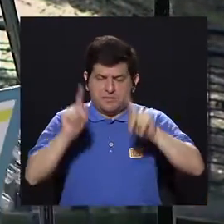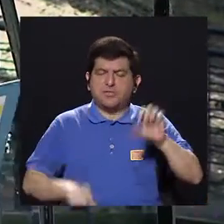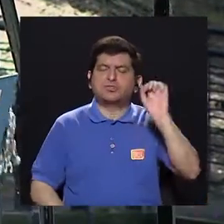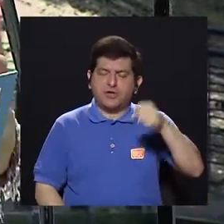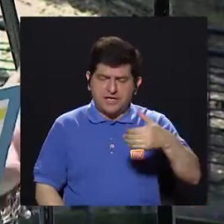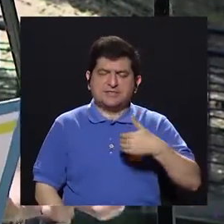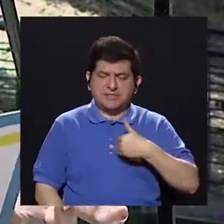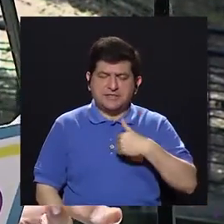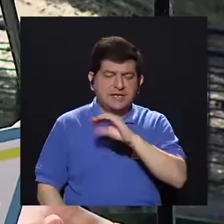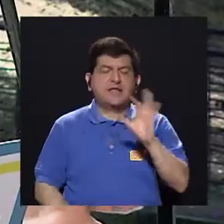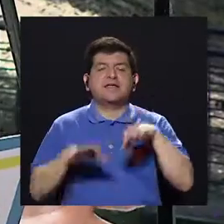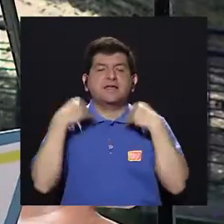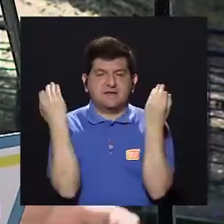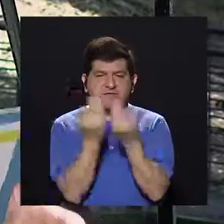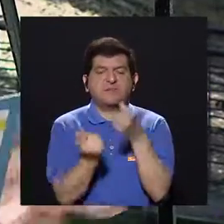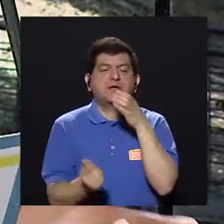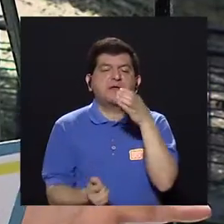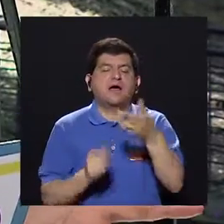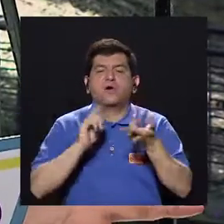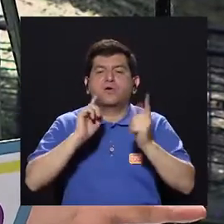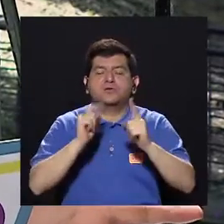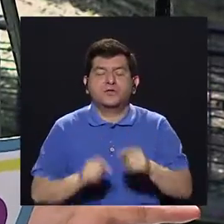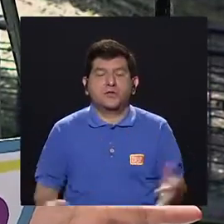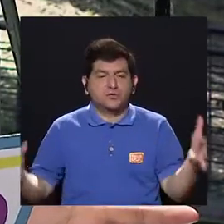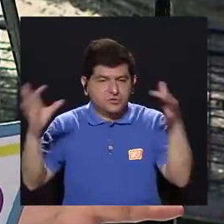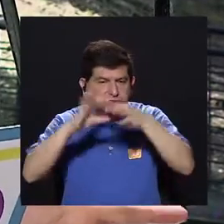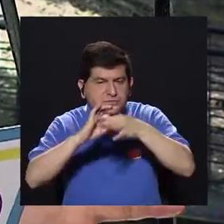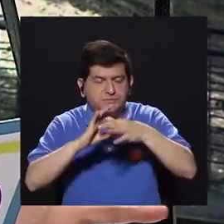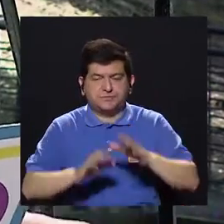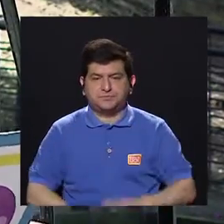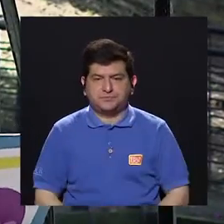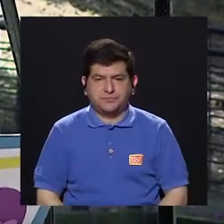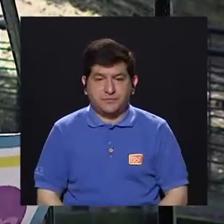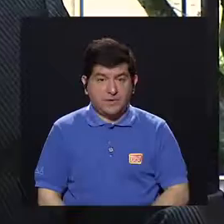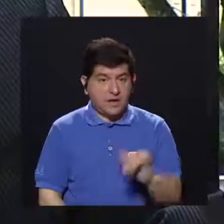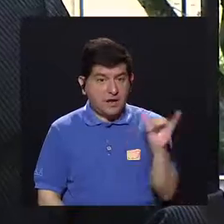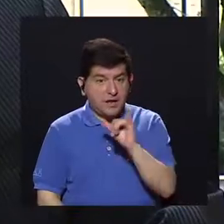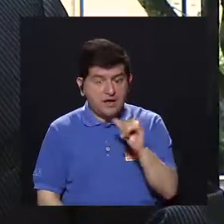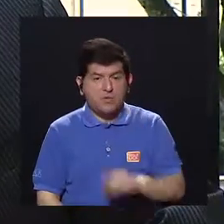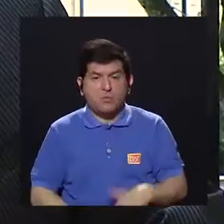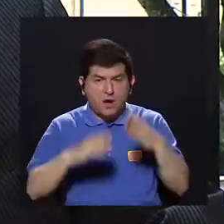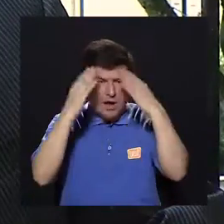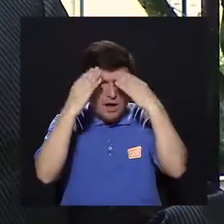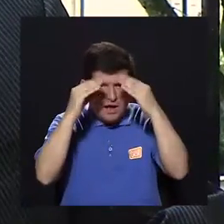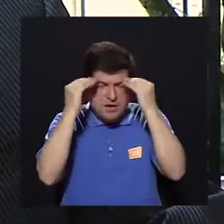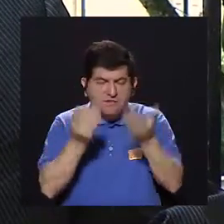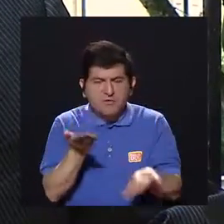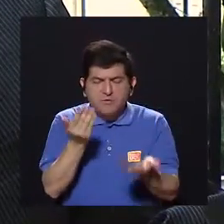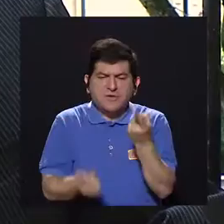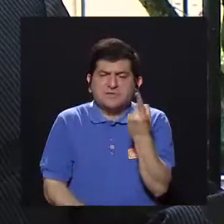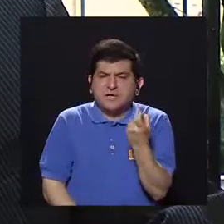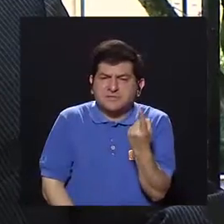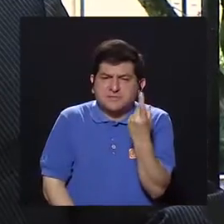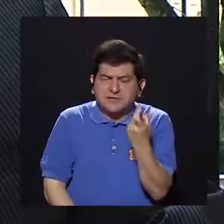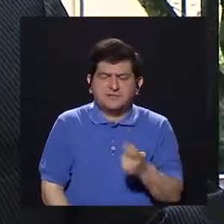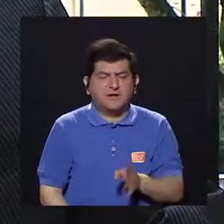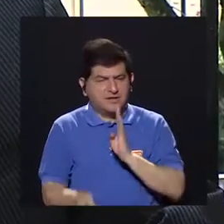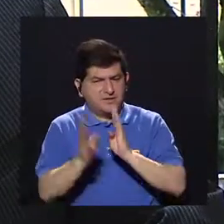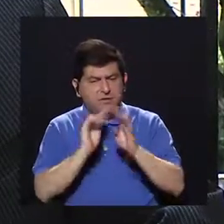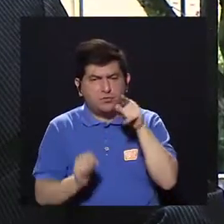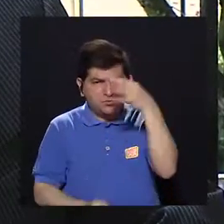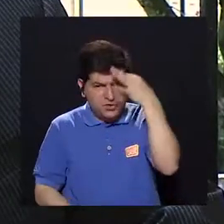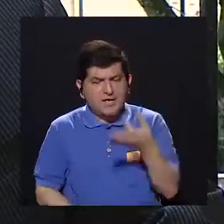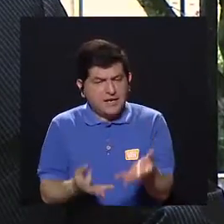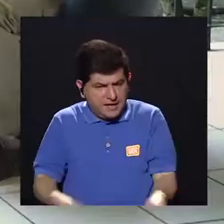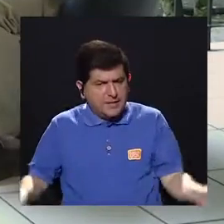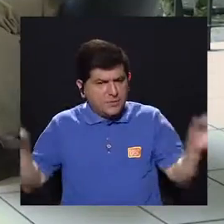tanto para las que viven y sus familias, ¿qué recomendaciones acerca de esta enfermedad? Y también alguna información que se nos haya quedado fuera